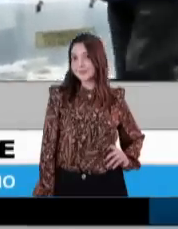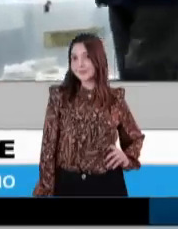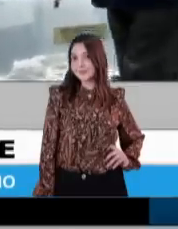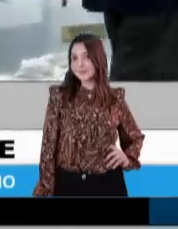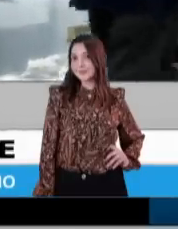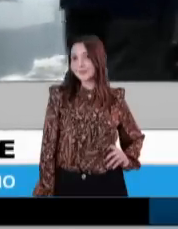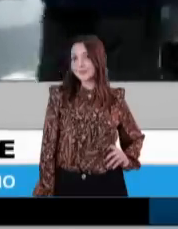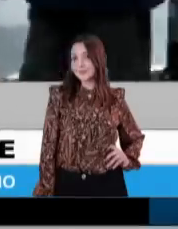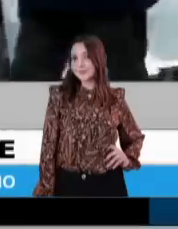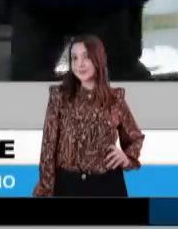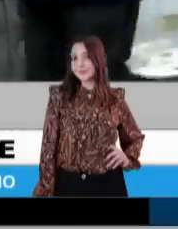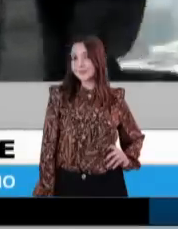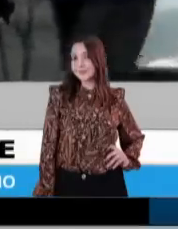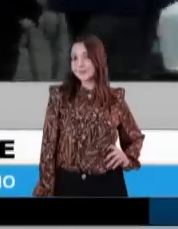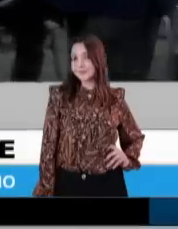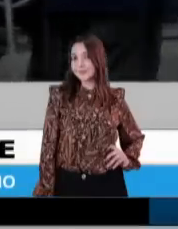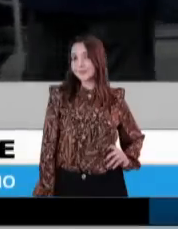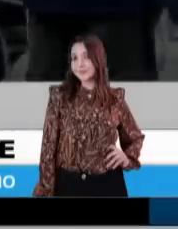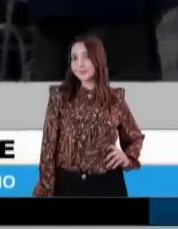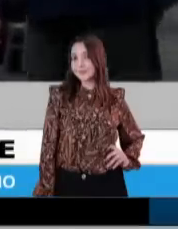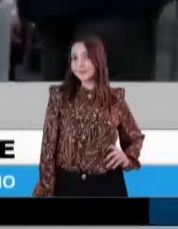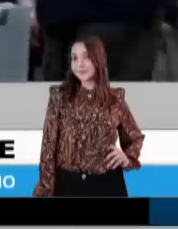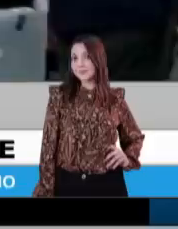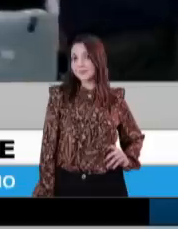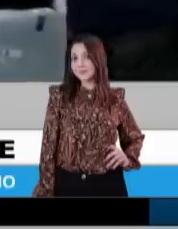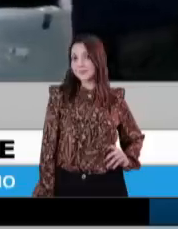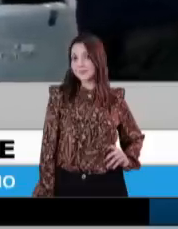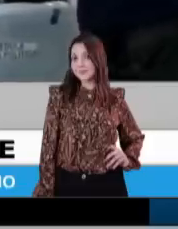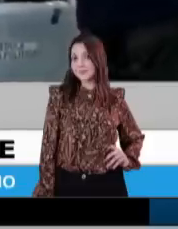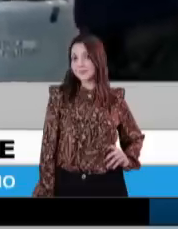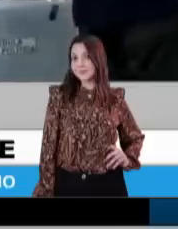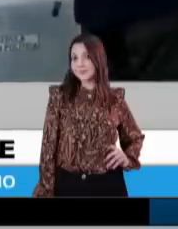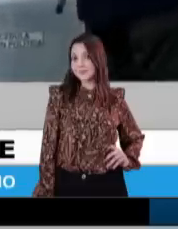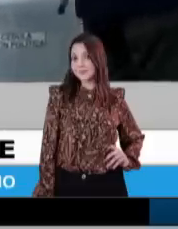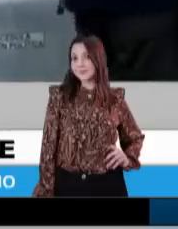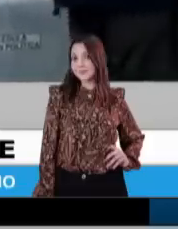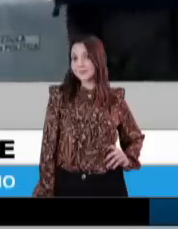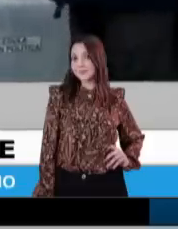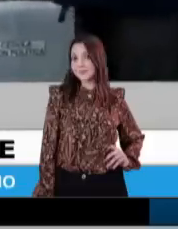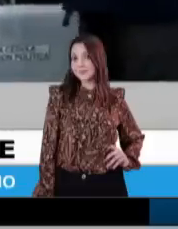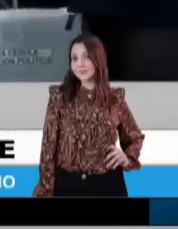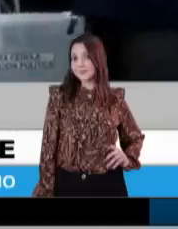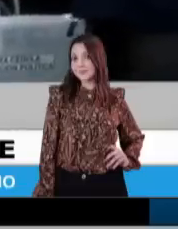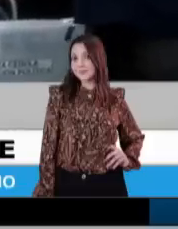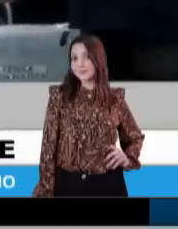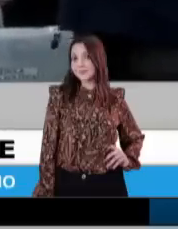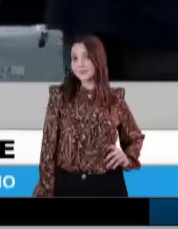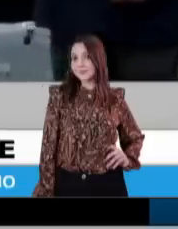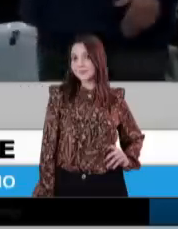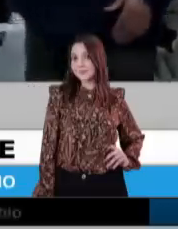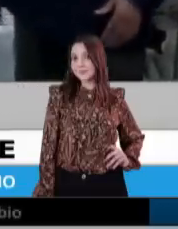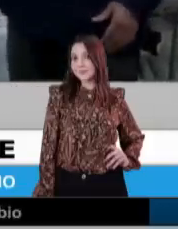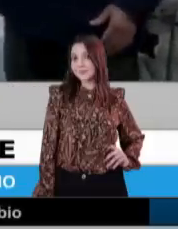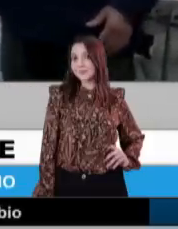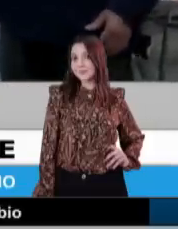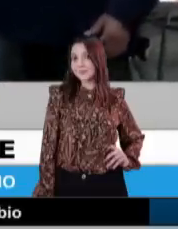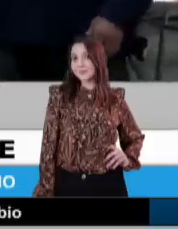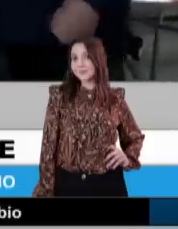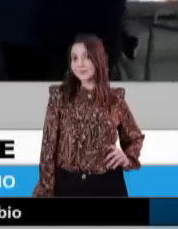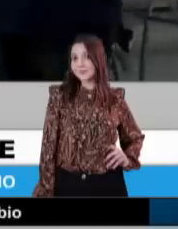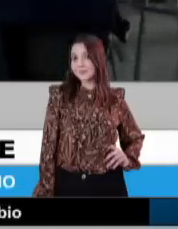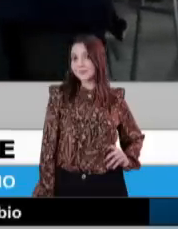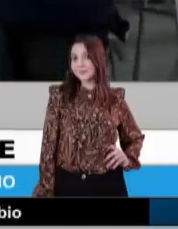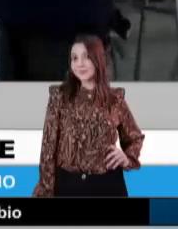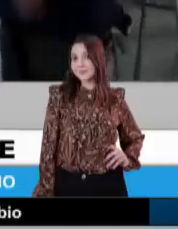respetando y valorando sus tradiciones e idiomas como visión y reconociendo el ámbito razonable de autonomía. Y ahí hay que ver. Y también dice que hay